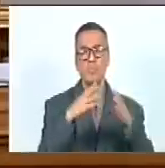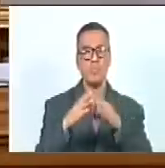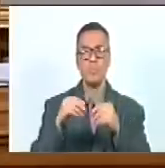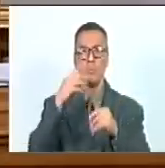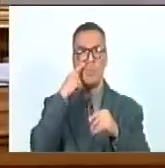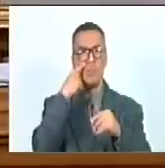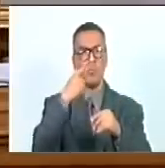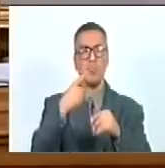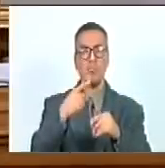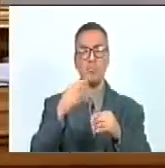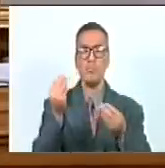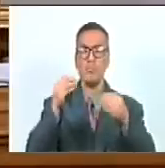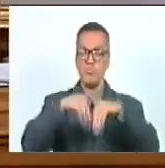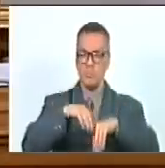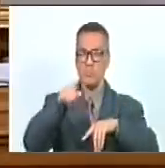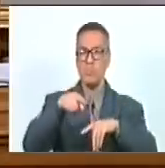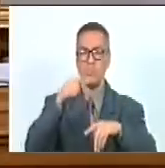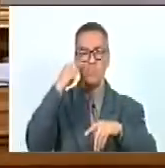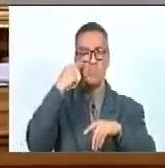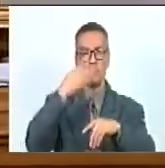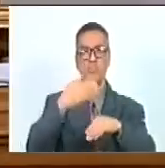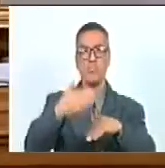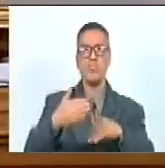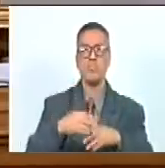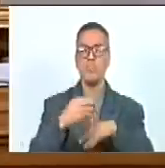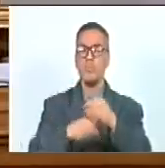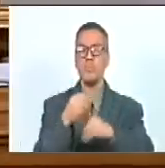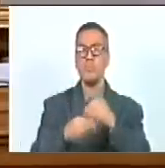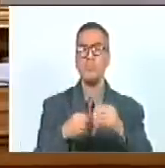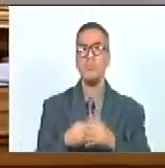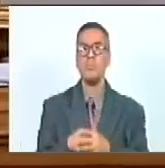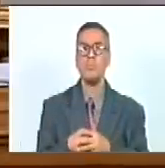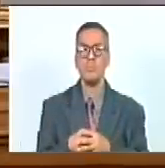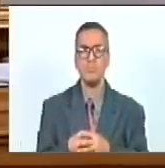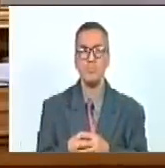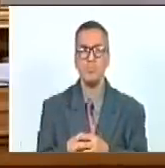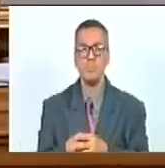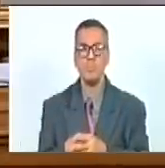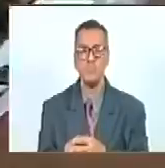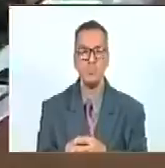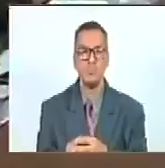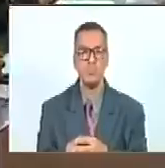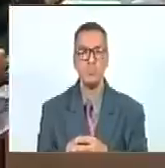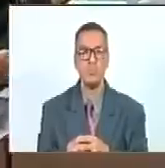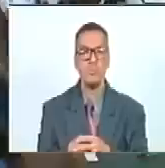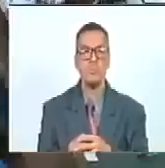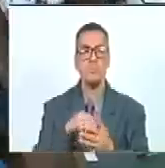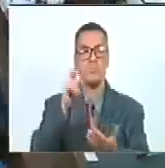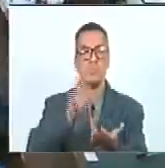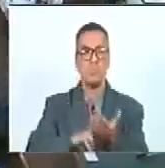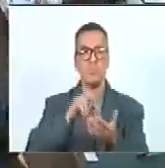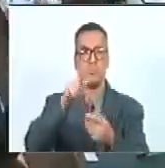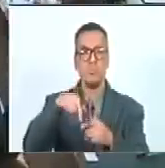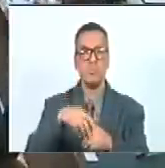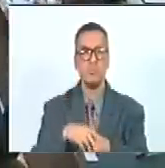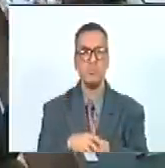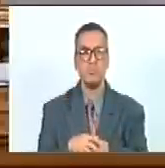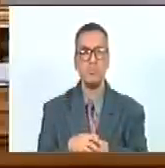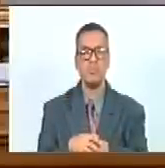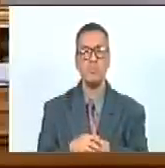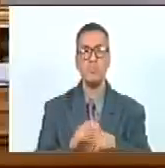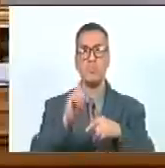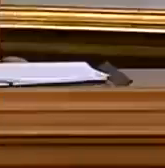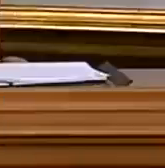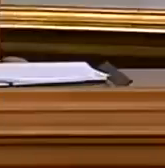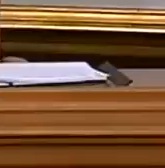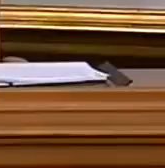que estén de acuerdo con la propuesta de orden del día presentada, sírvanse a manifestar como sea de costumbre. Queda aprobada. Primer